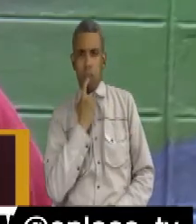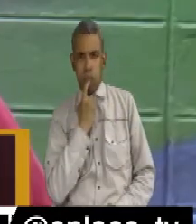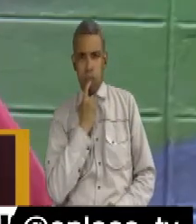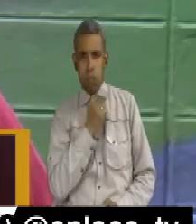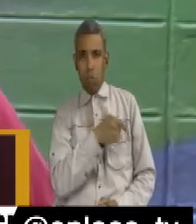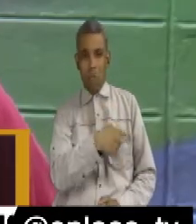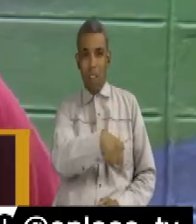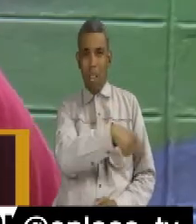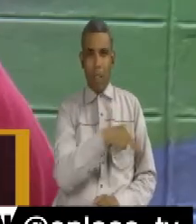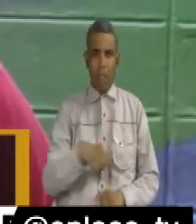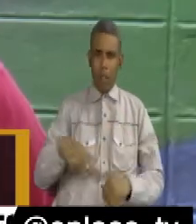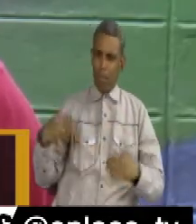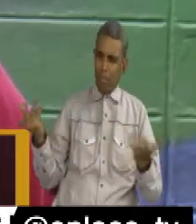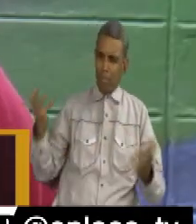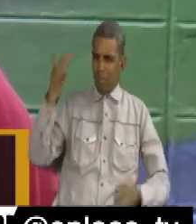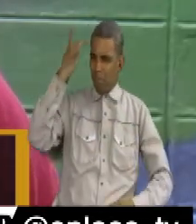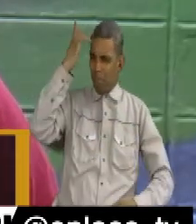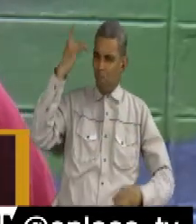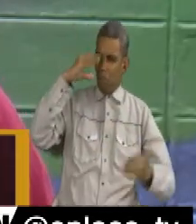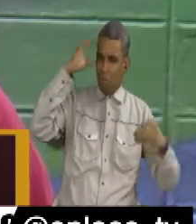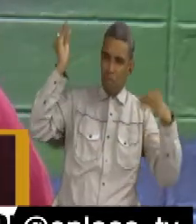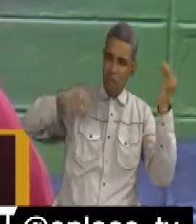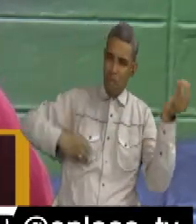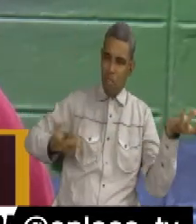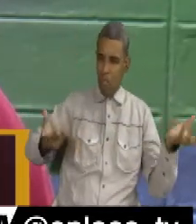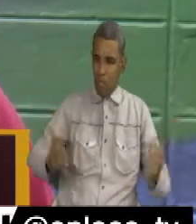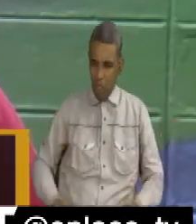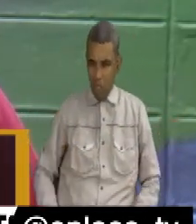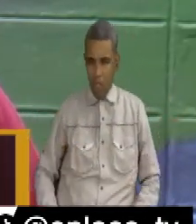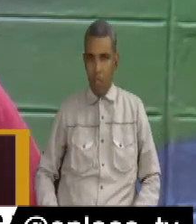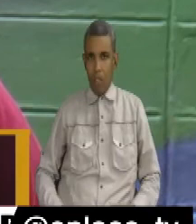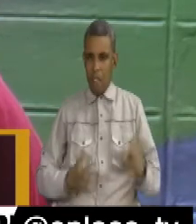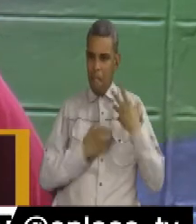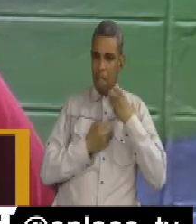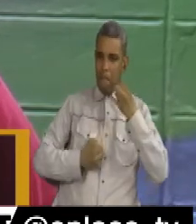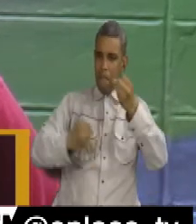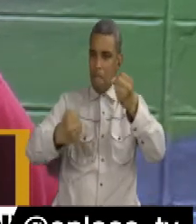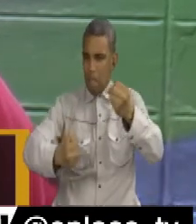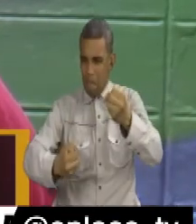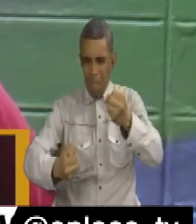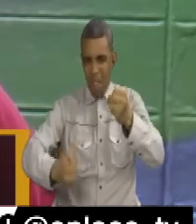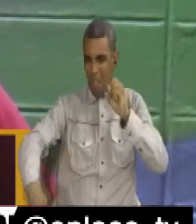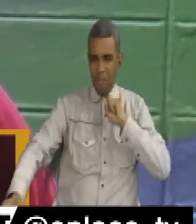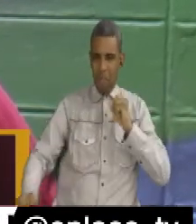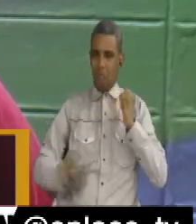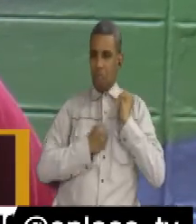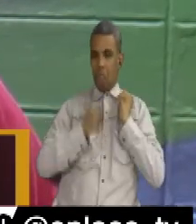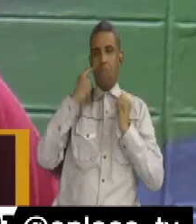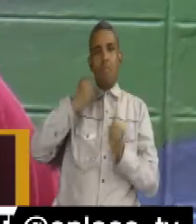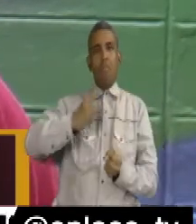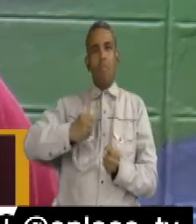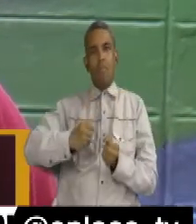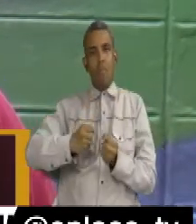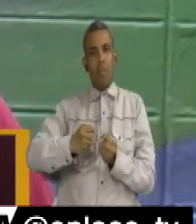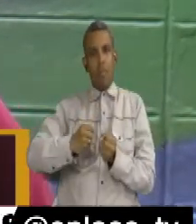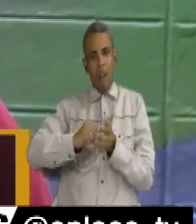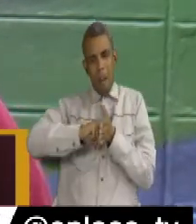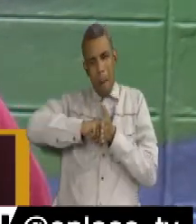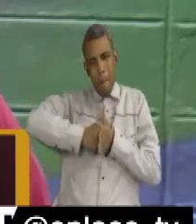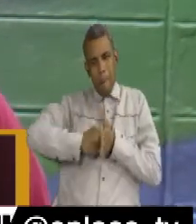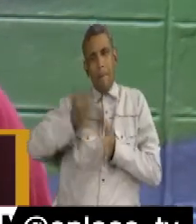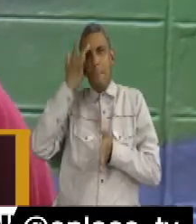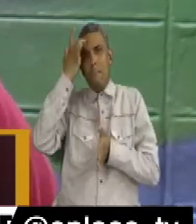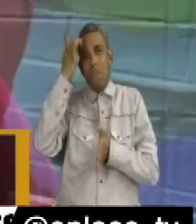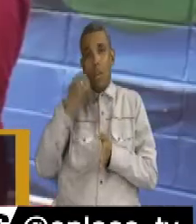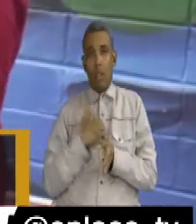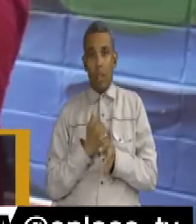en funciones de sus tareas, la CECIB y el gobierno nacional y el máximo comandante de las FARC se reunieron para tratar de esclarecer este